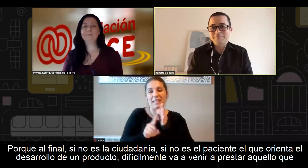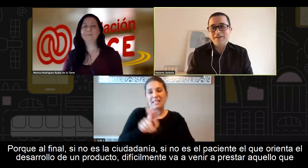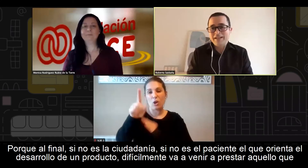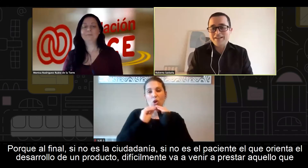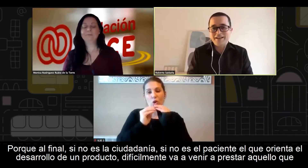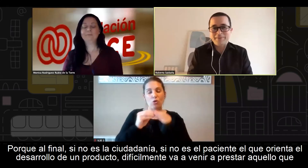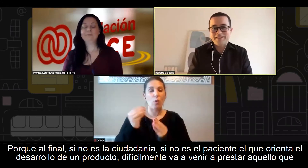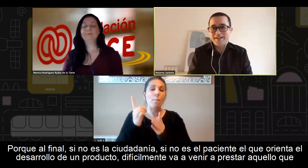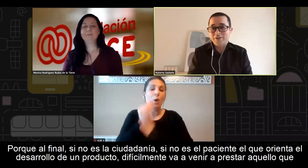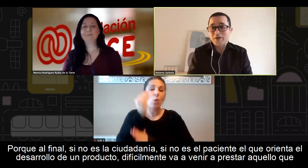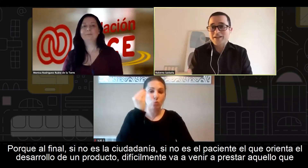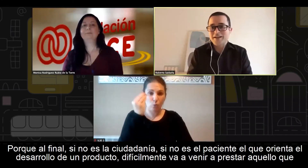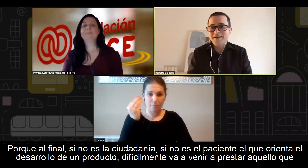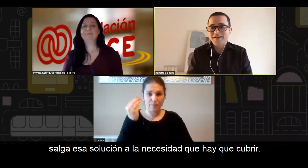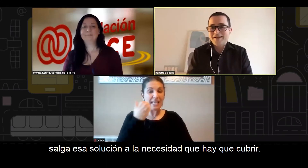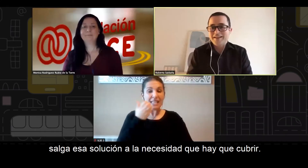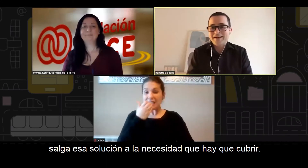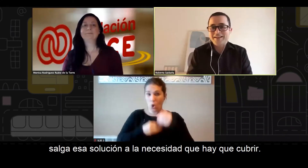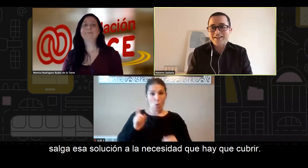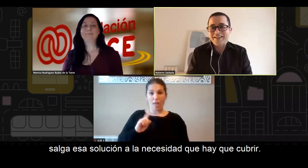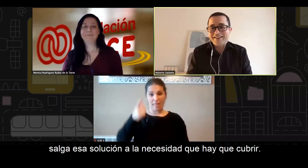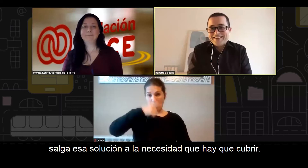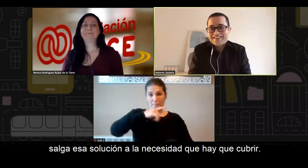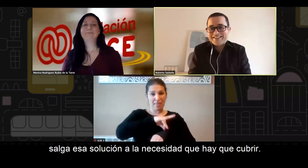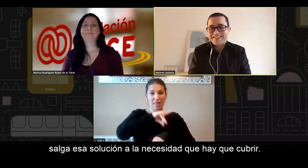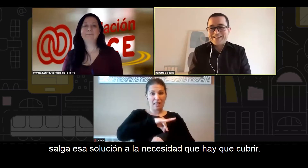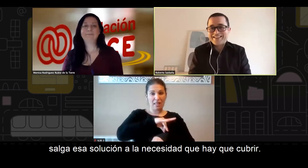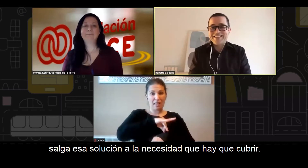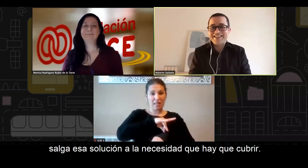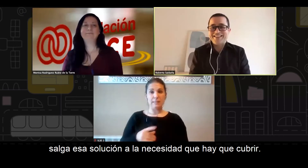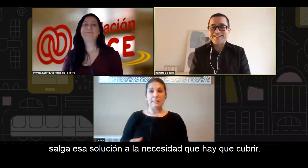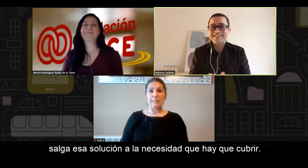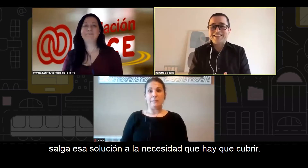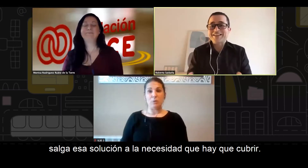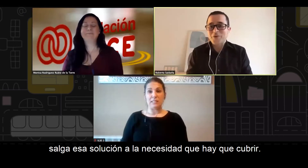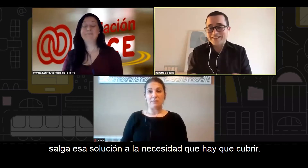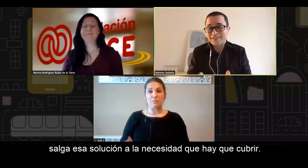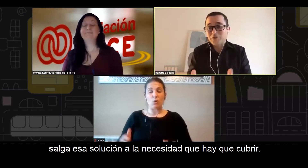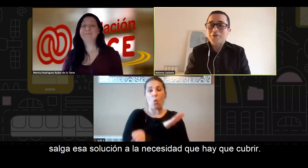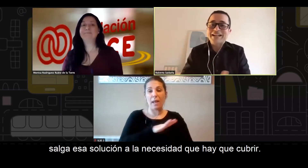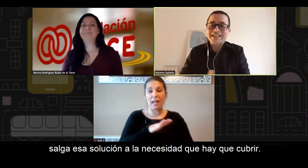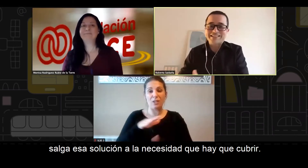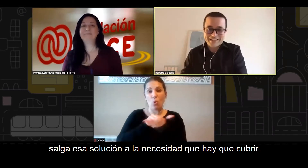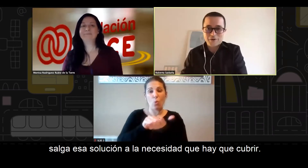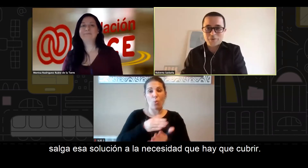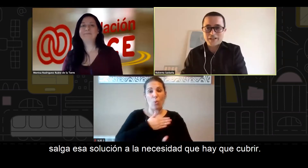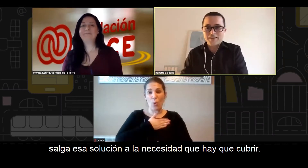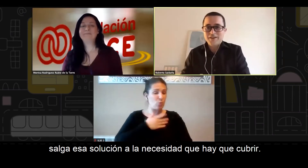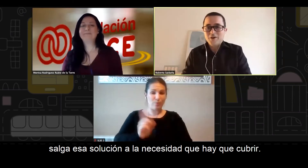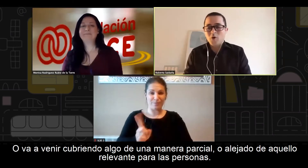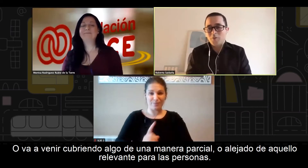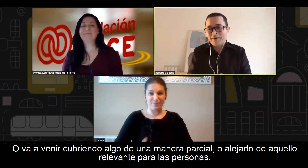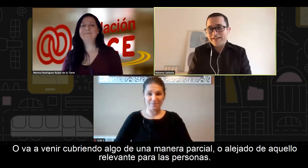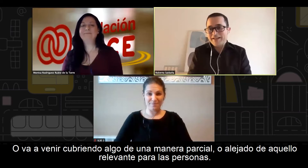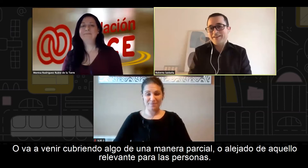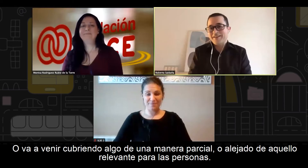va a venir a prestar aquello que salga esa necesidad, esa solución a la necesidad que hay que cubrir. O